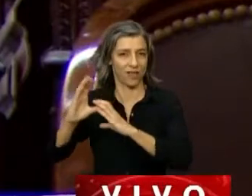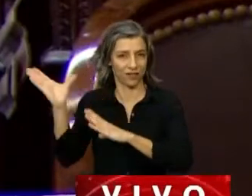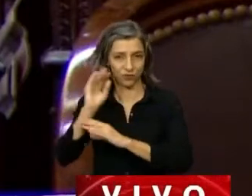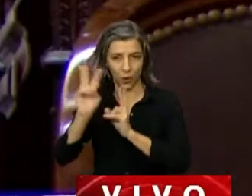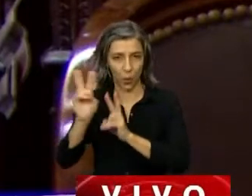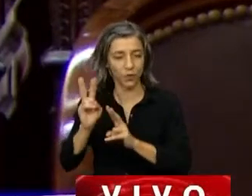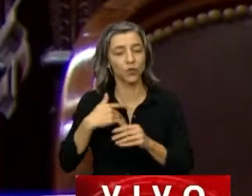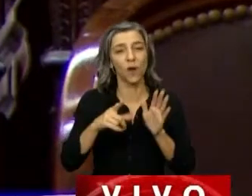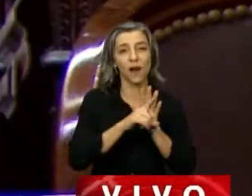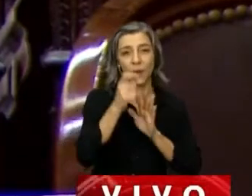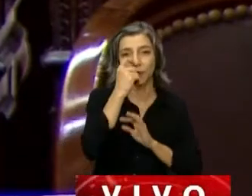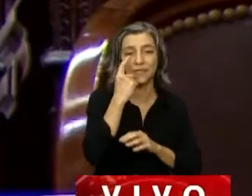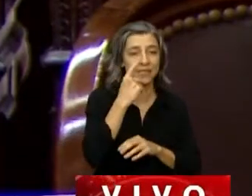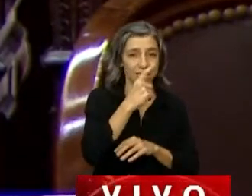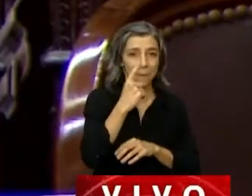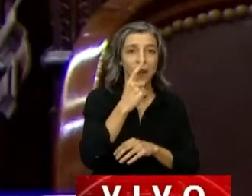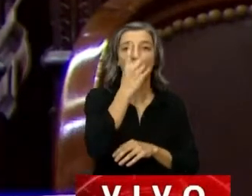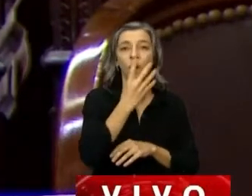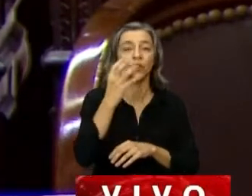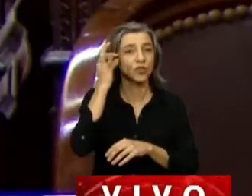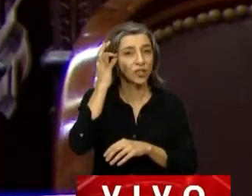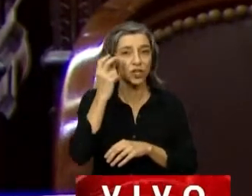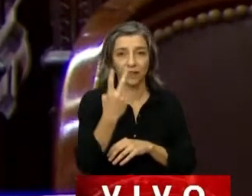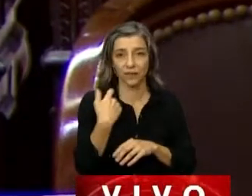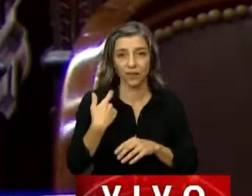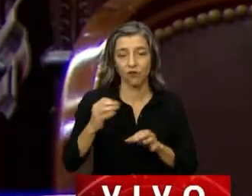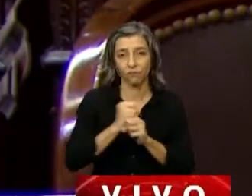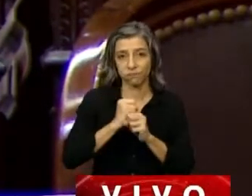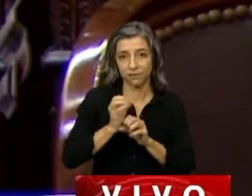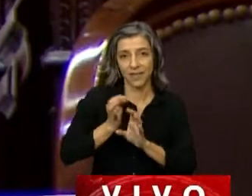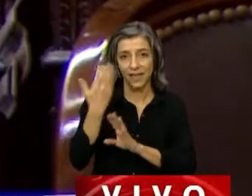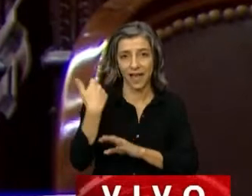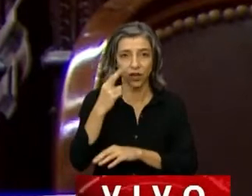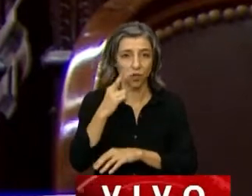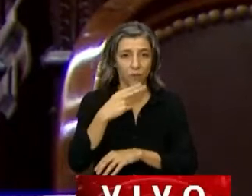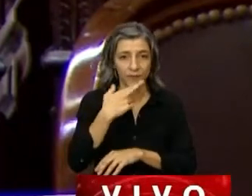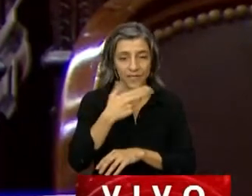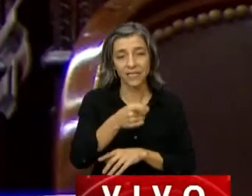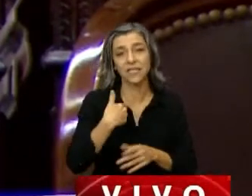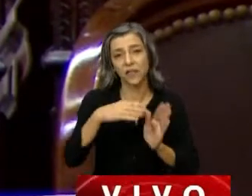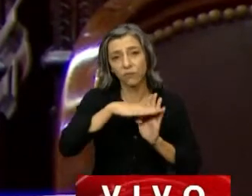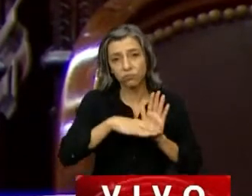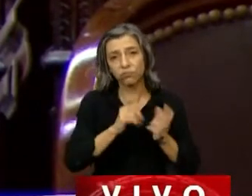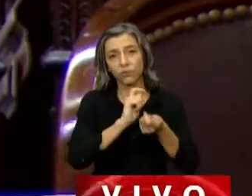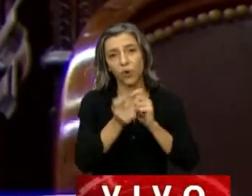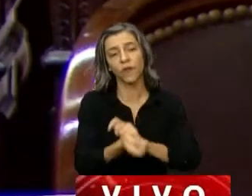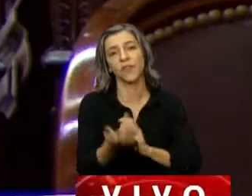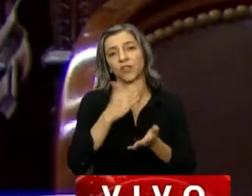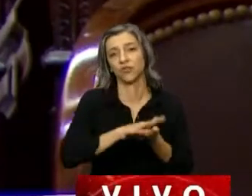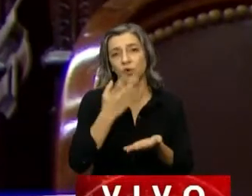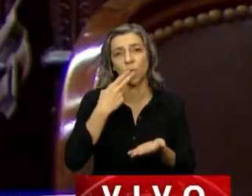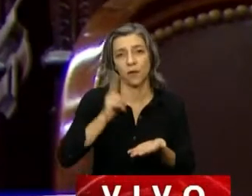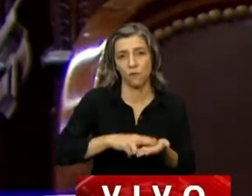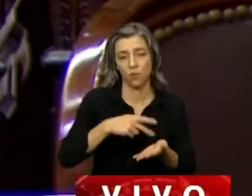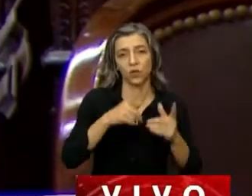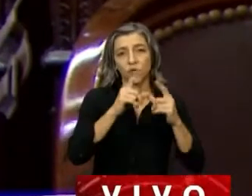Ley 27.432, promulgada en diciembre de 2017, establece diversas reformas de carácter impositivo. En